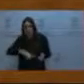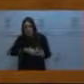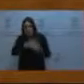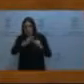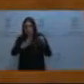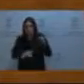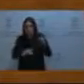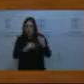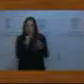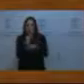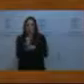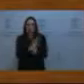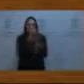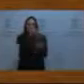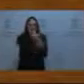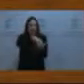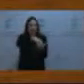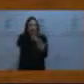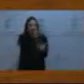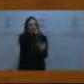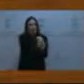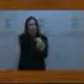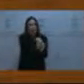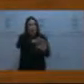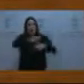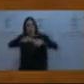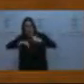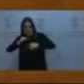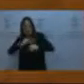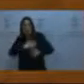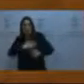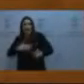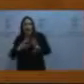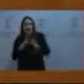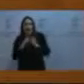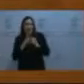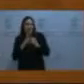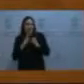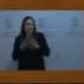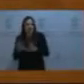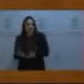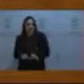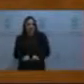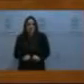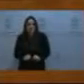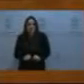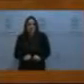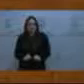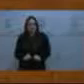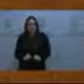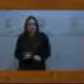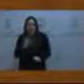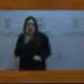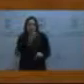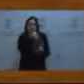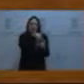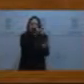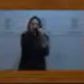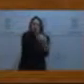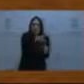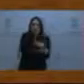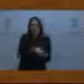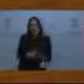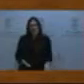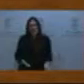instituciones cuando hay familias que quieren, que desean acoger, adoptar. No puede incumplir plazos.